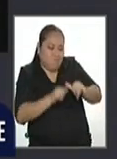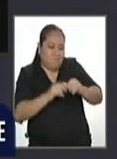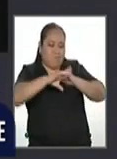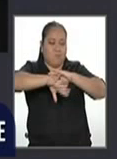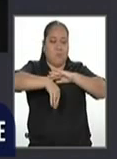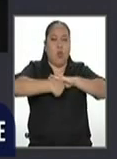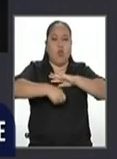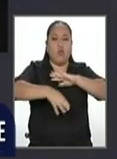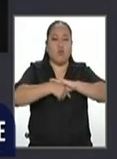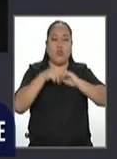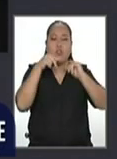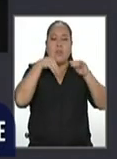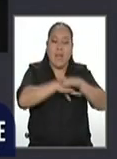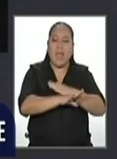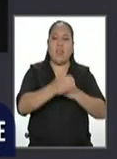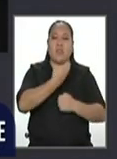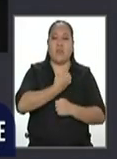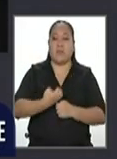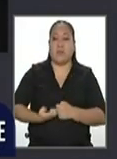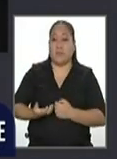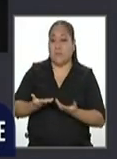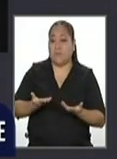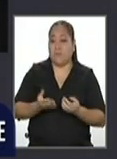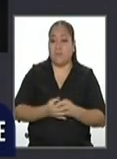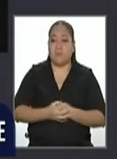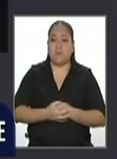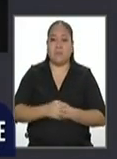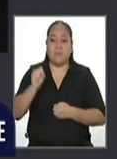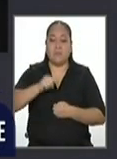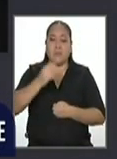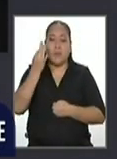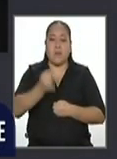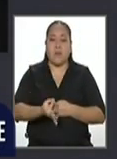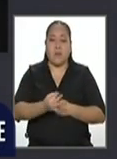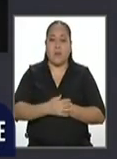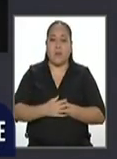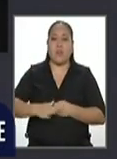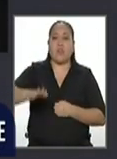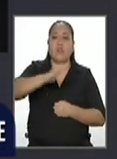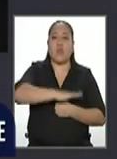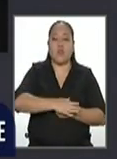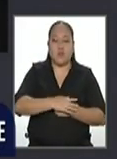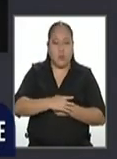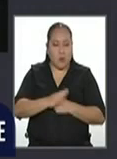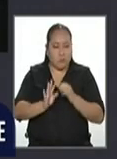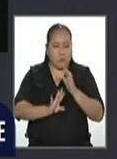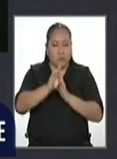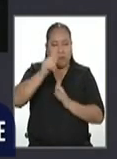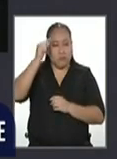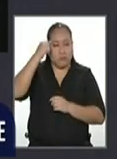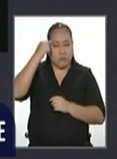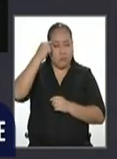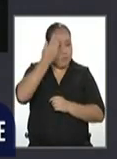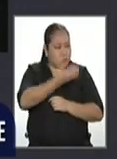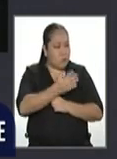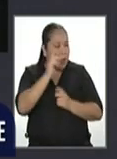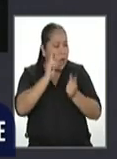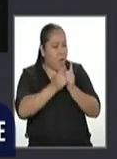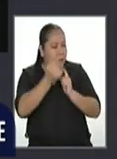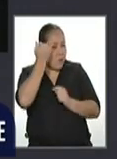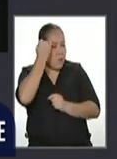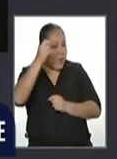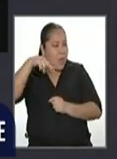gobierno. Y entonces, de verdad que contamos con todos para llevarlo adelante. Recapacita, Nano, por favor.